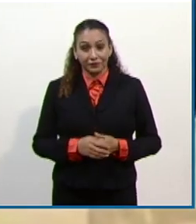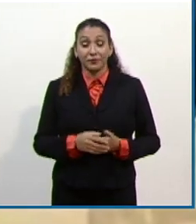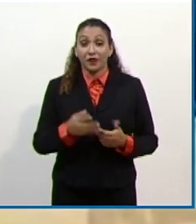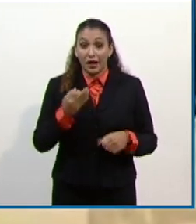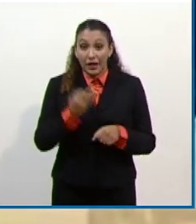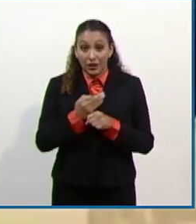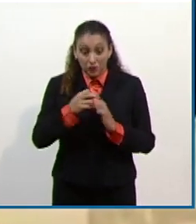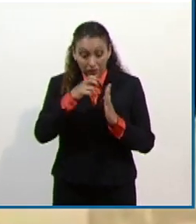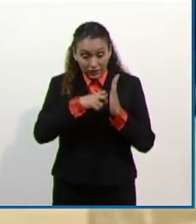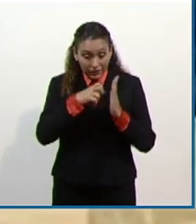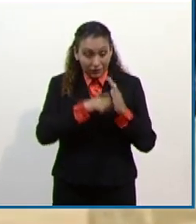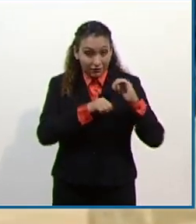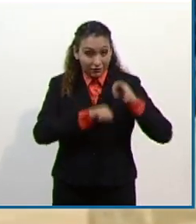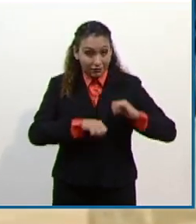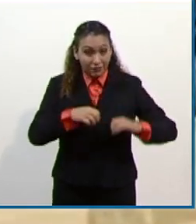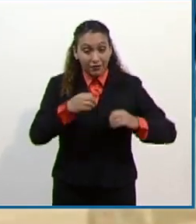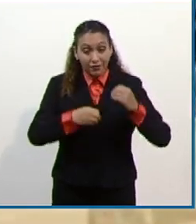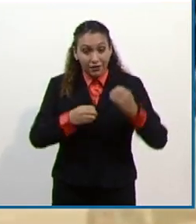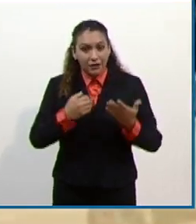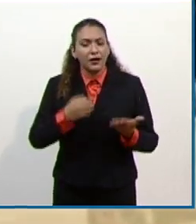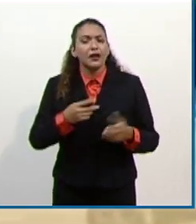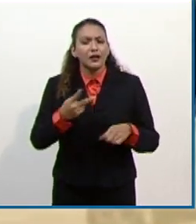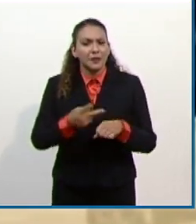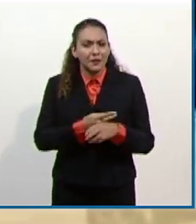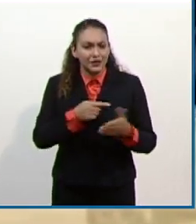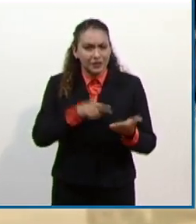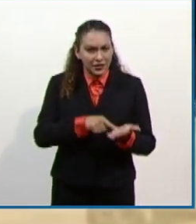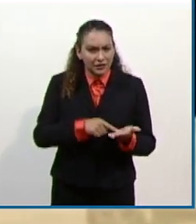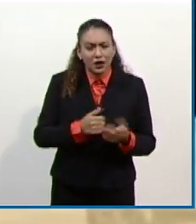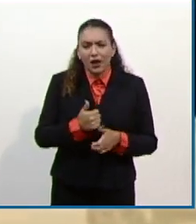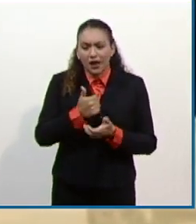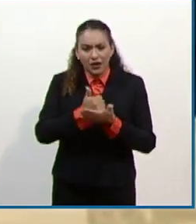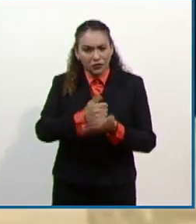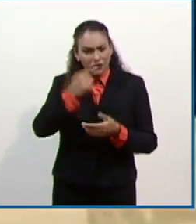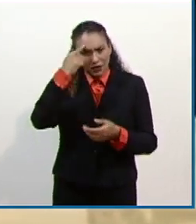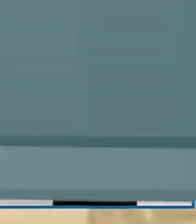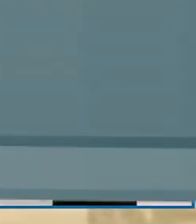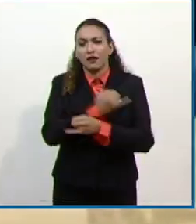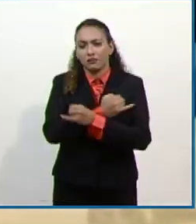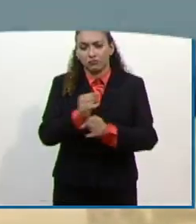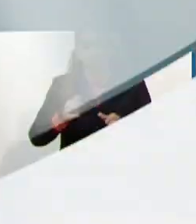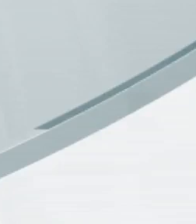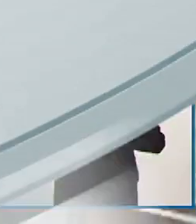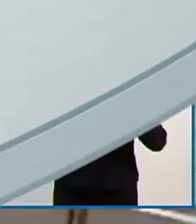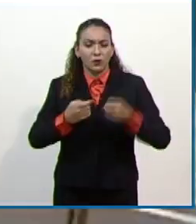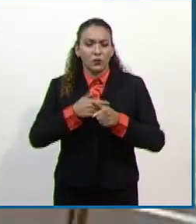la reforma no ponga en riesgo la legitimidad y la independencia judicial.